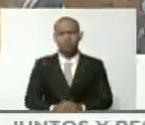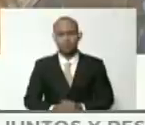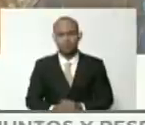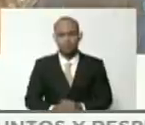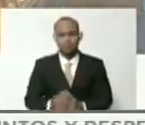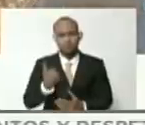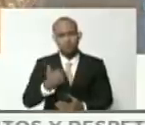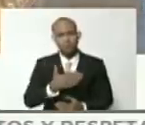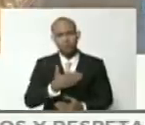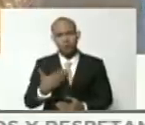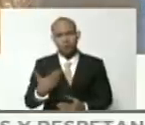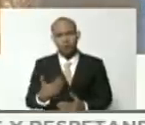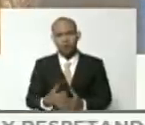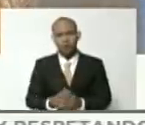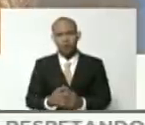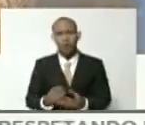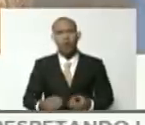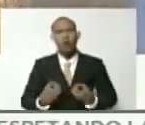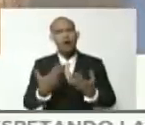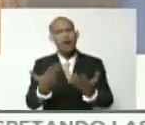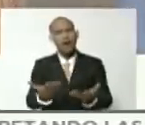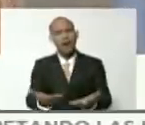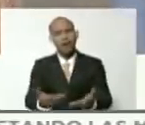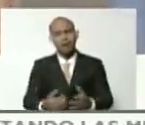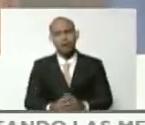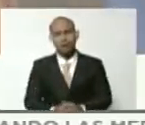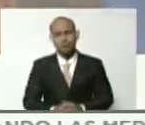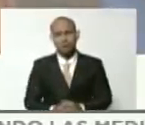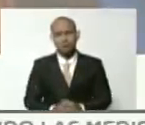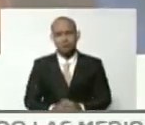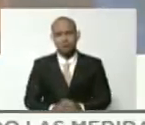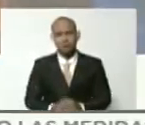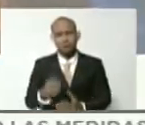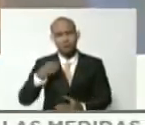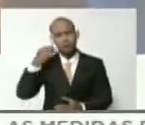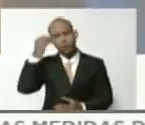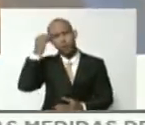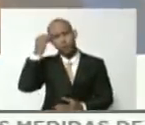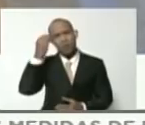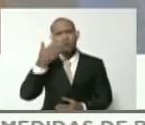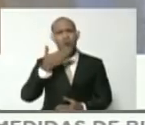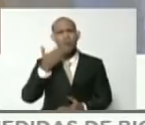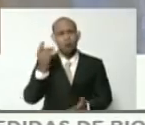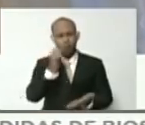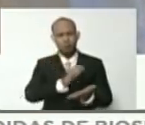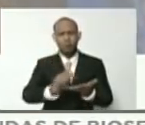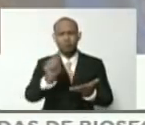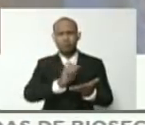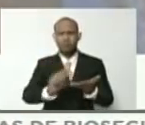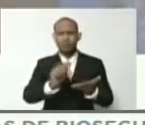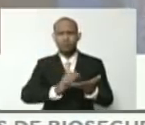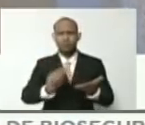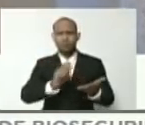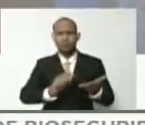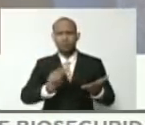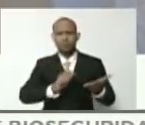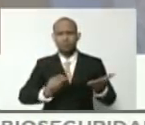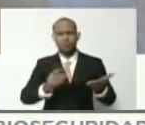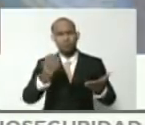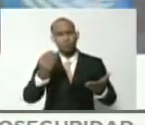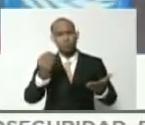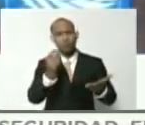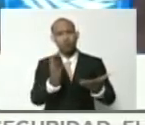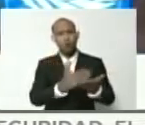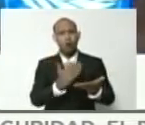quiero regalarle lo que pienso es la mejor biografía entre muy buenas